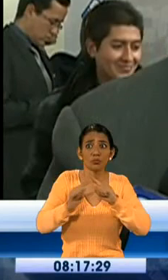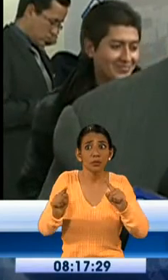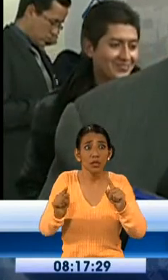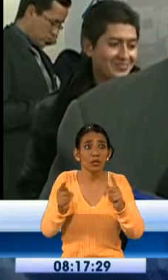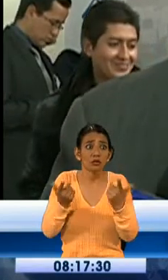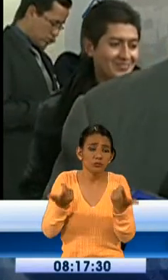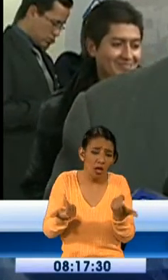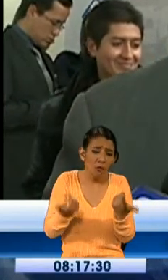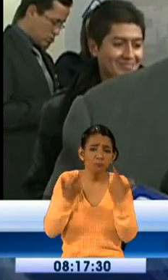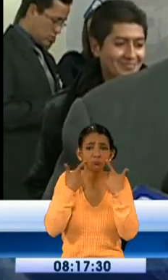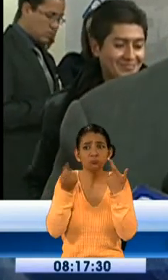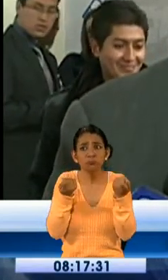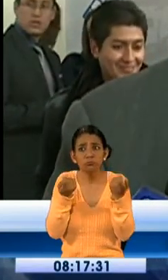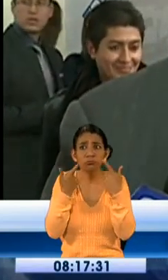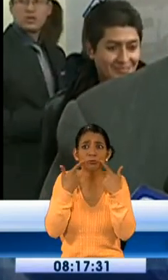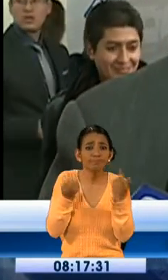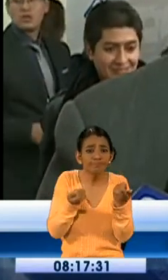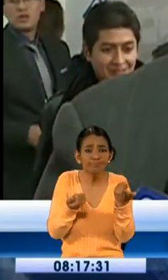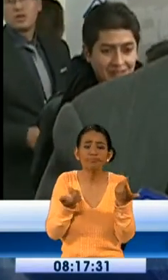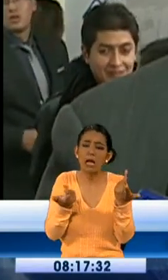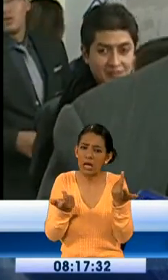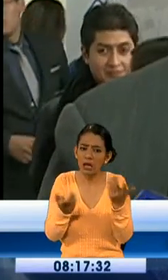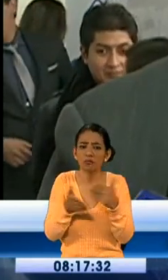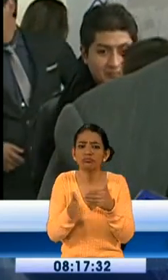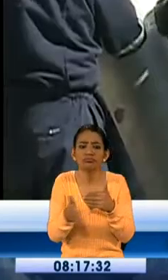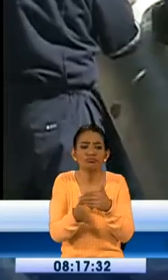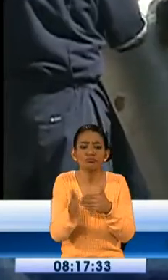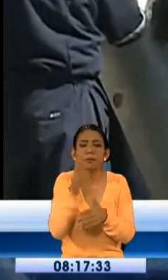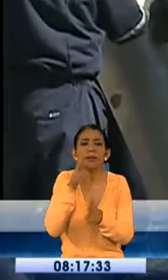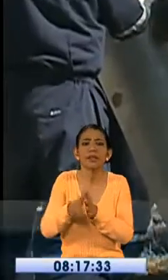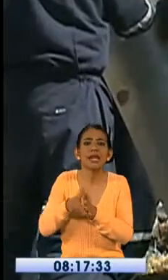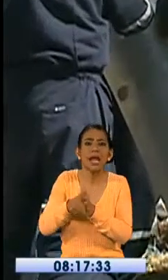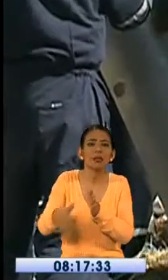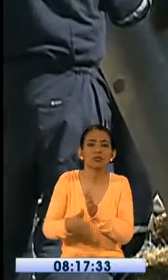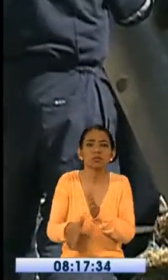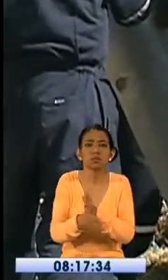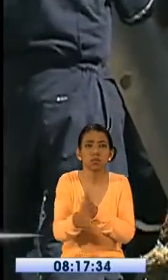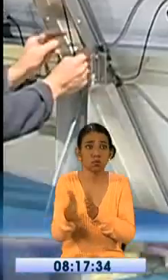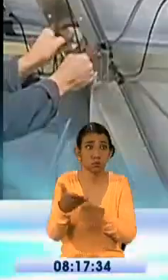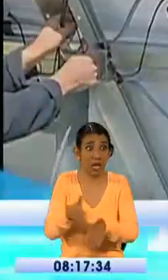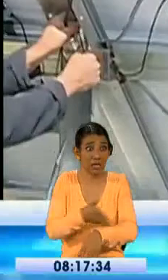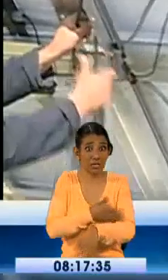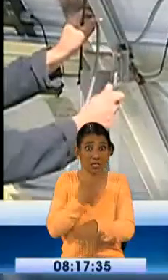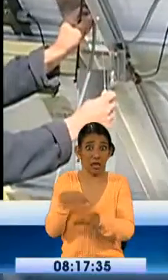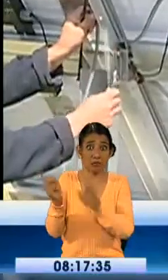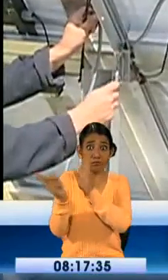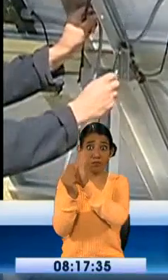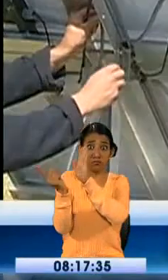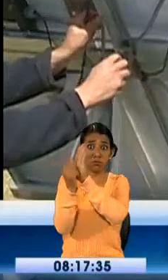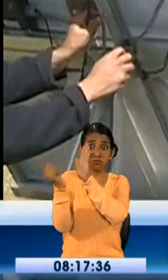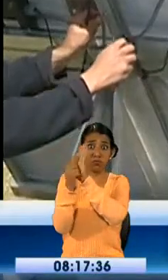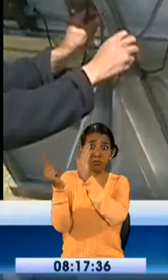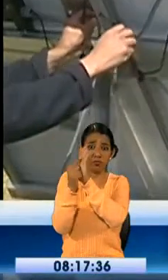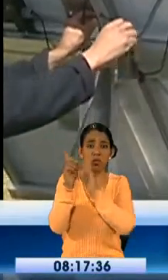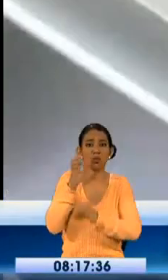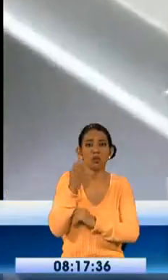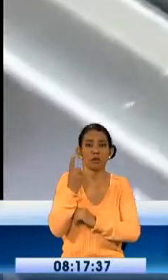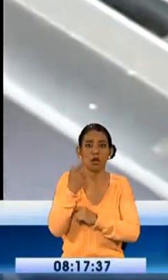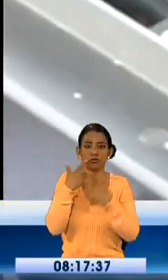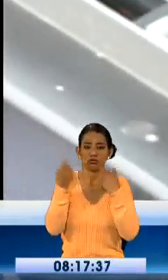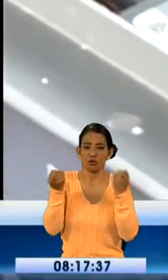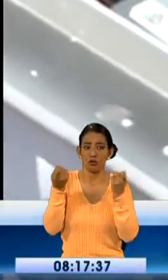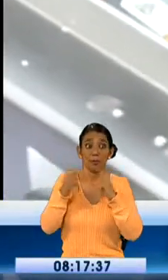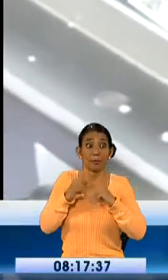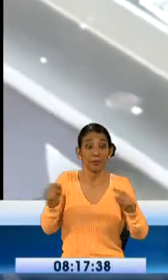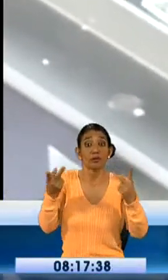análisis pertinentes para retomar la ruta del tren. Este sistema de alerta temprana será controlado desde el ECU 911, pero